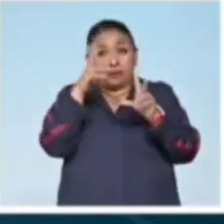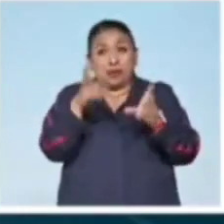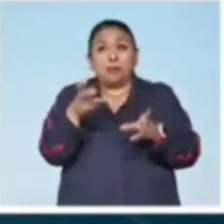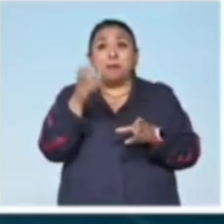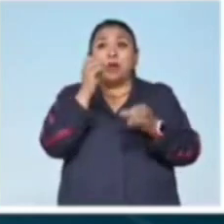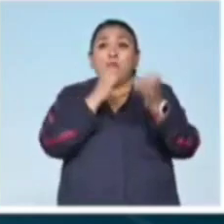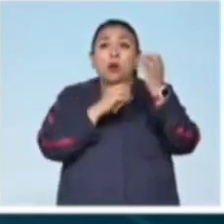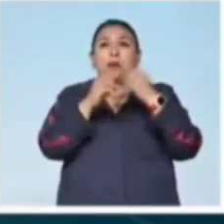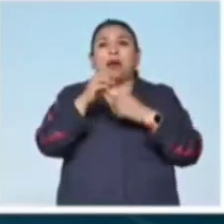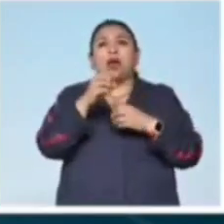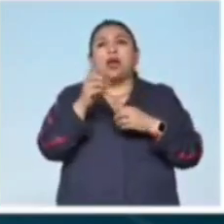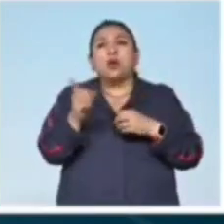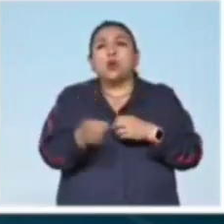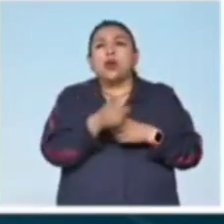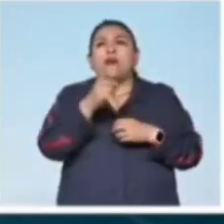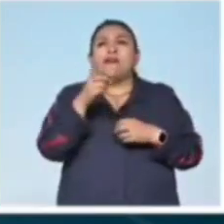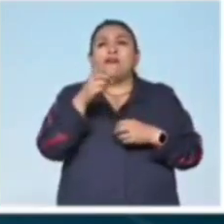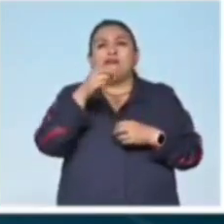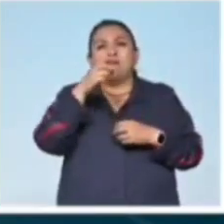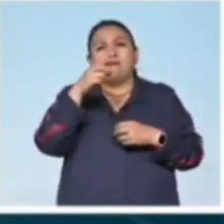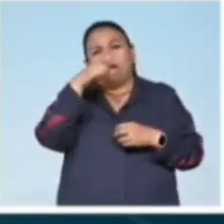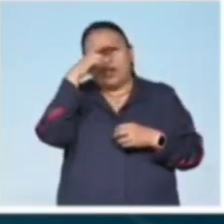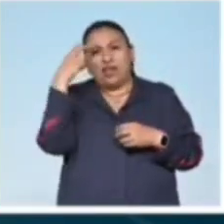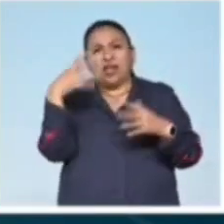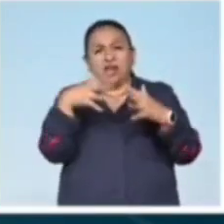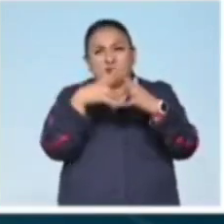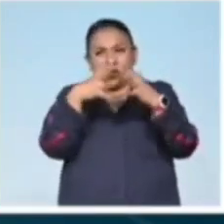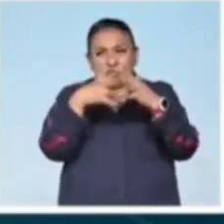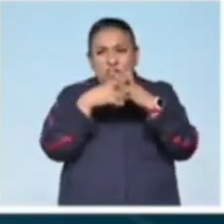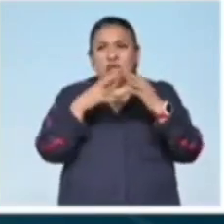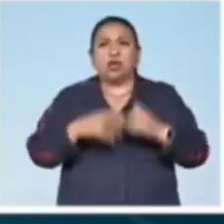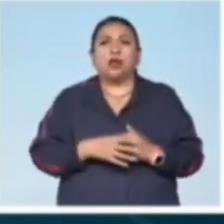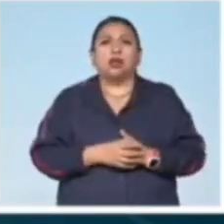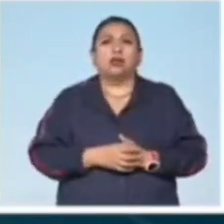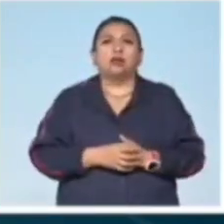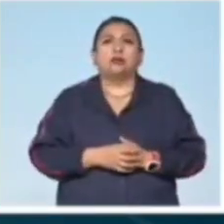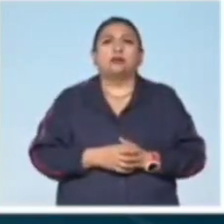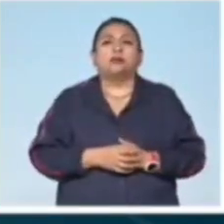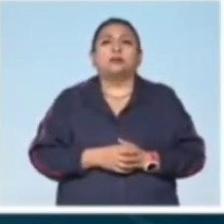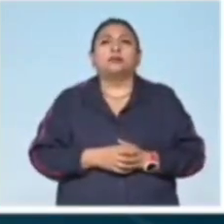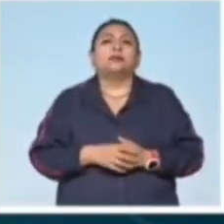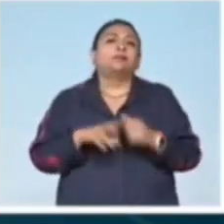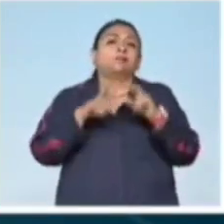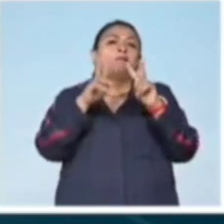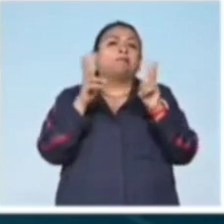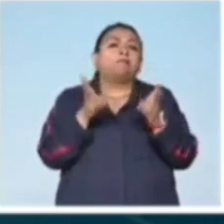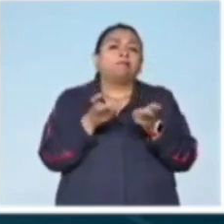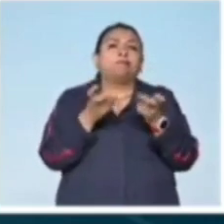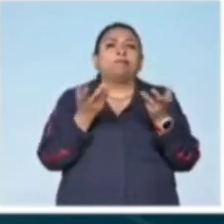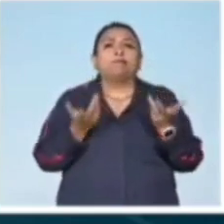El Eterno Verano de la Guerra. ¿Te veías tan feliz? Habla sobre